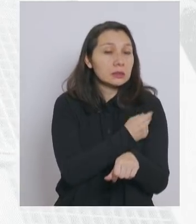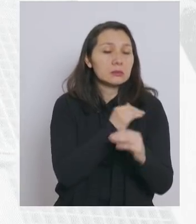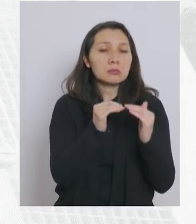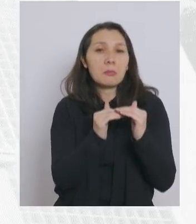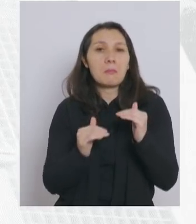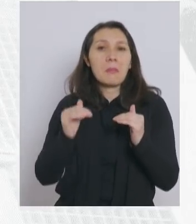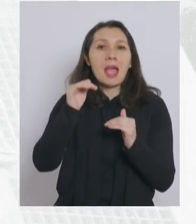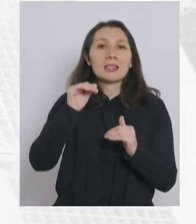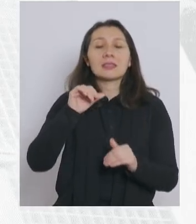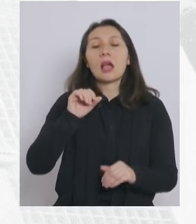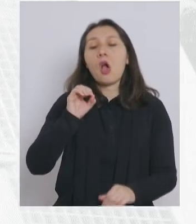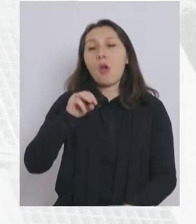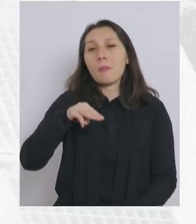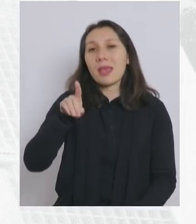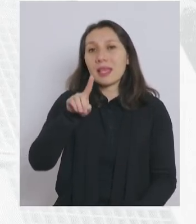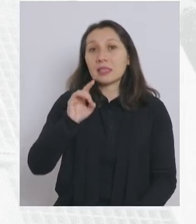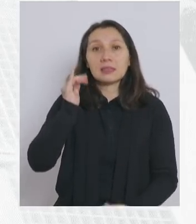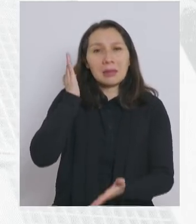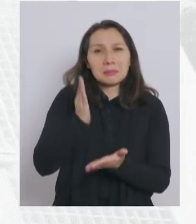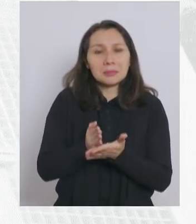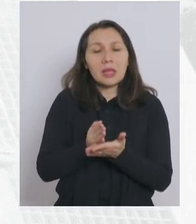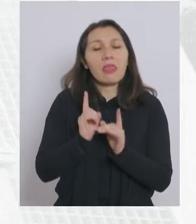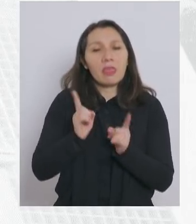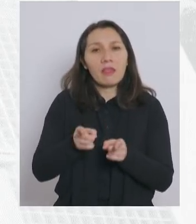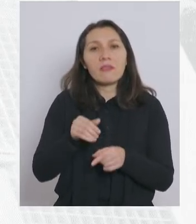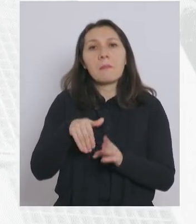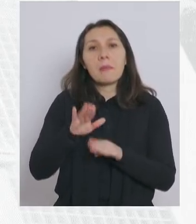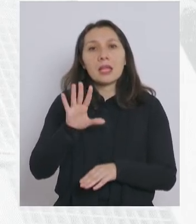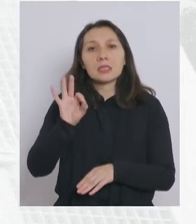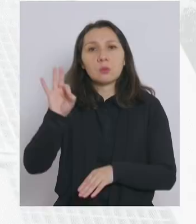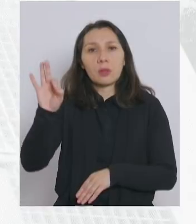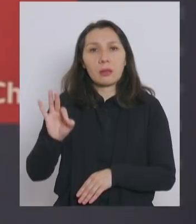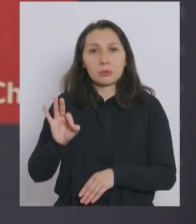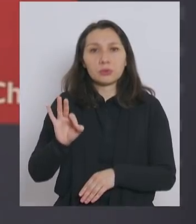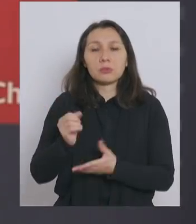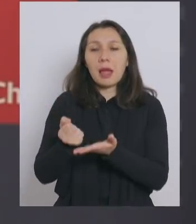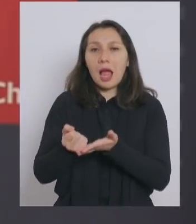sobre la exigencia de la OMS, que recordemos es mayor de un 50%.